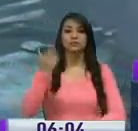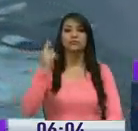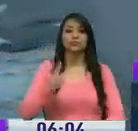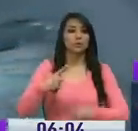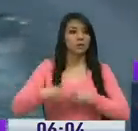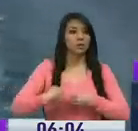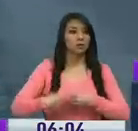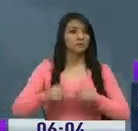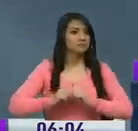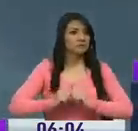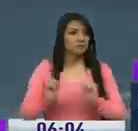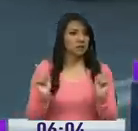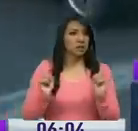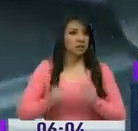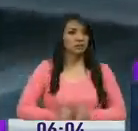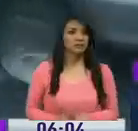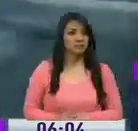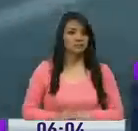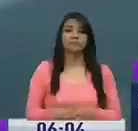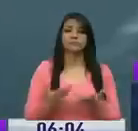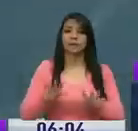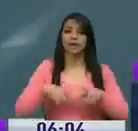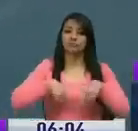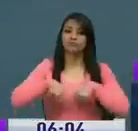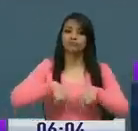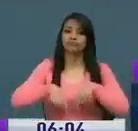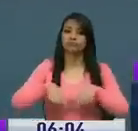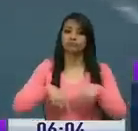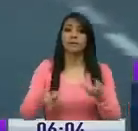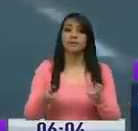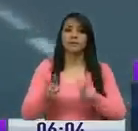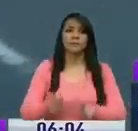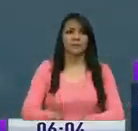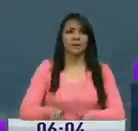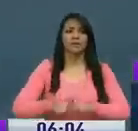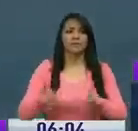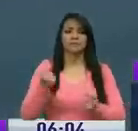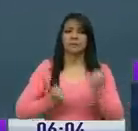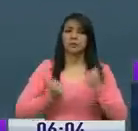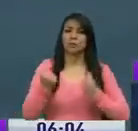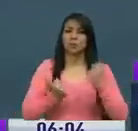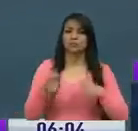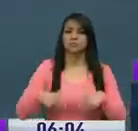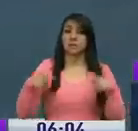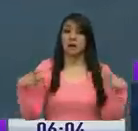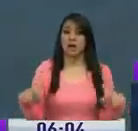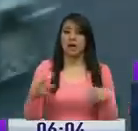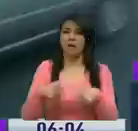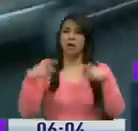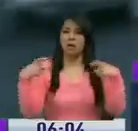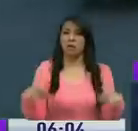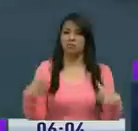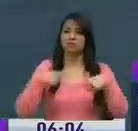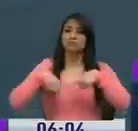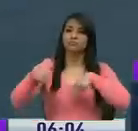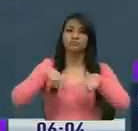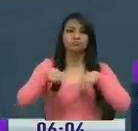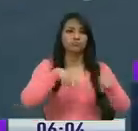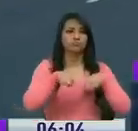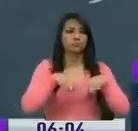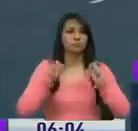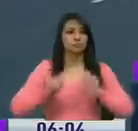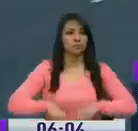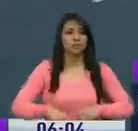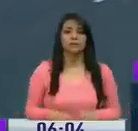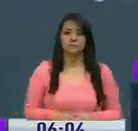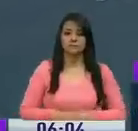bastante amplio sin embargo y hay una gran carga vehicular inclusive también muchísimos vehículos pesados también circulan por esta zona Así que la